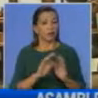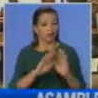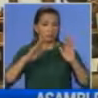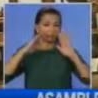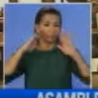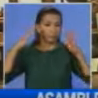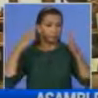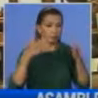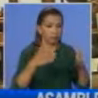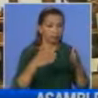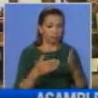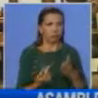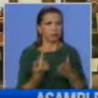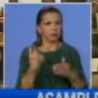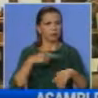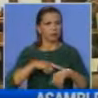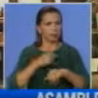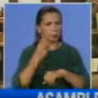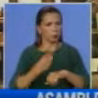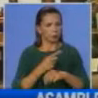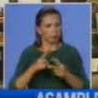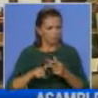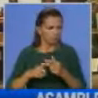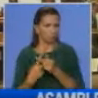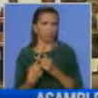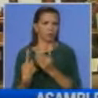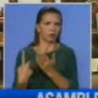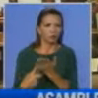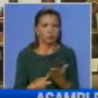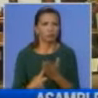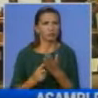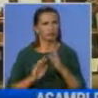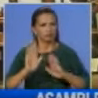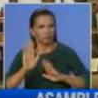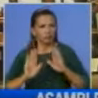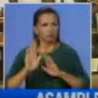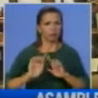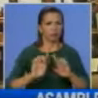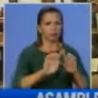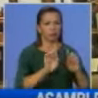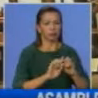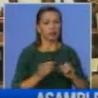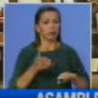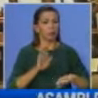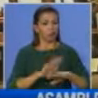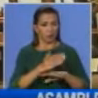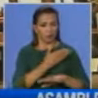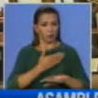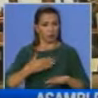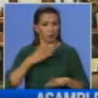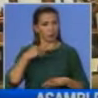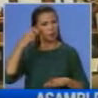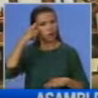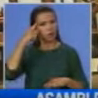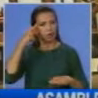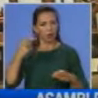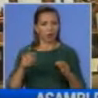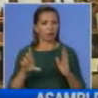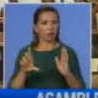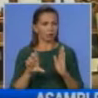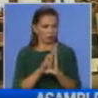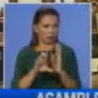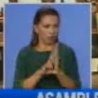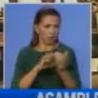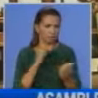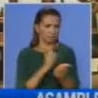debate que se abrió hace alrededor de una hora aquí en el Pleno de la Asamblea, alrededor de este veto parcial del presidente Rafael Correa al